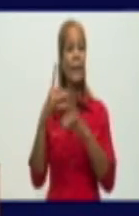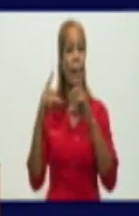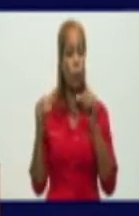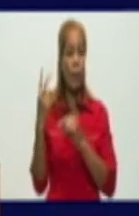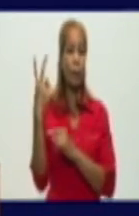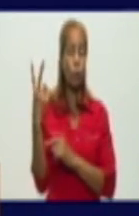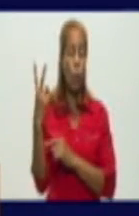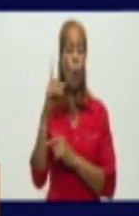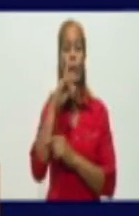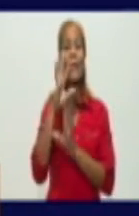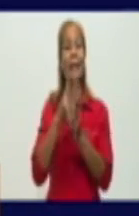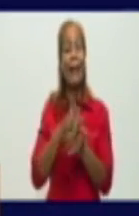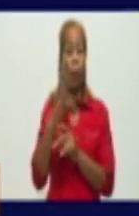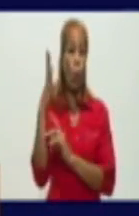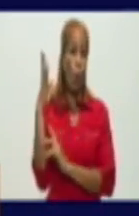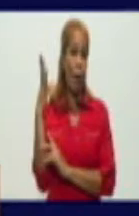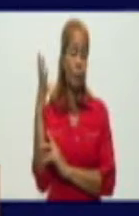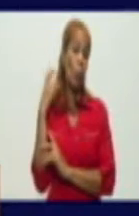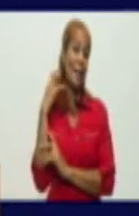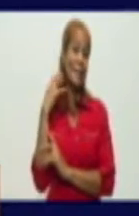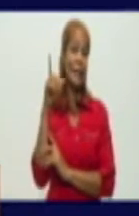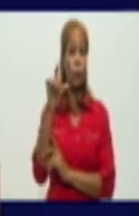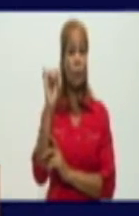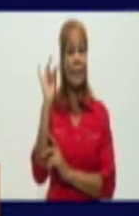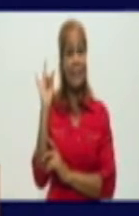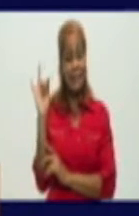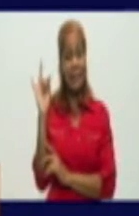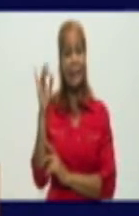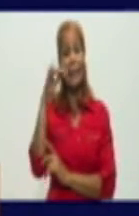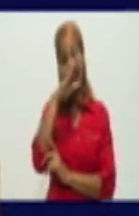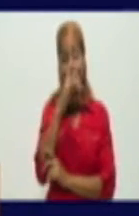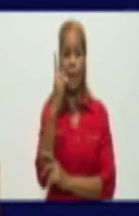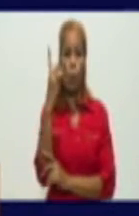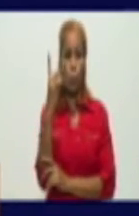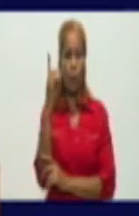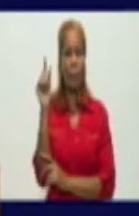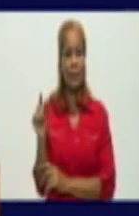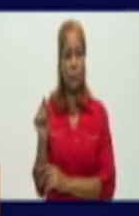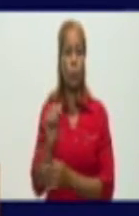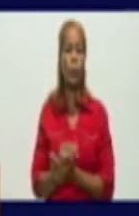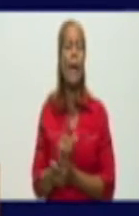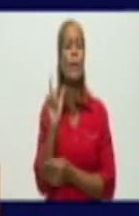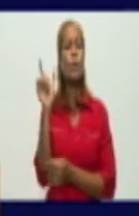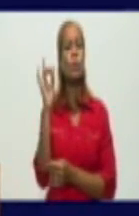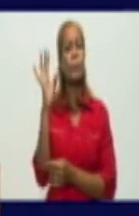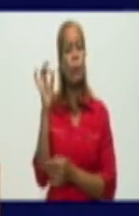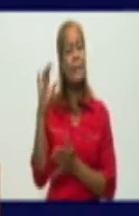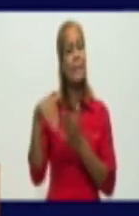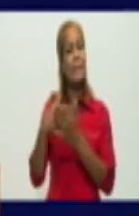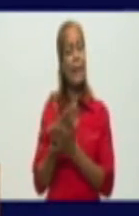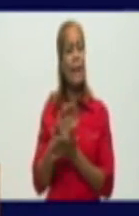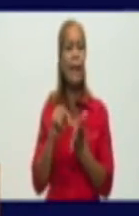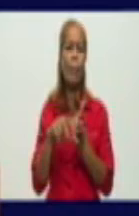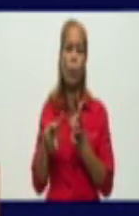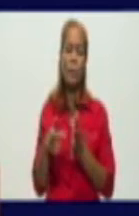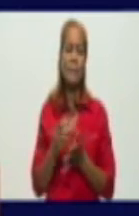Niquero 4, Manzanillo 17 y Guisa con 1 caso. En los últimos 15 días la provincia